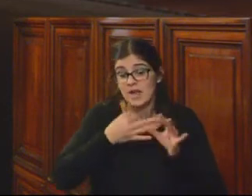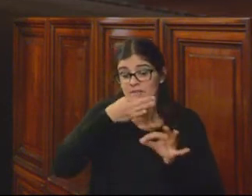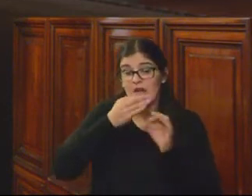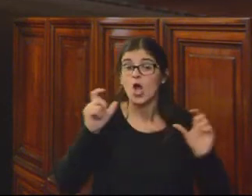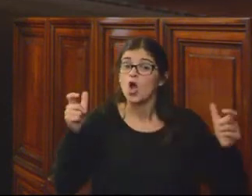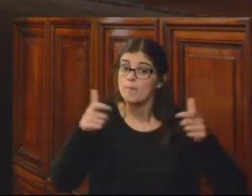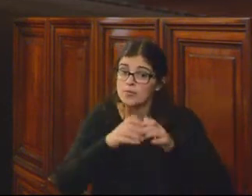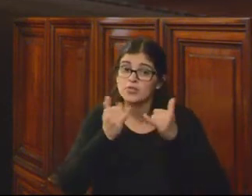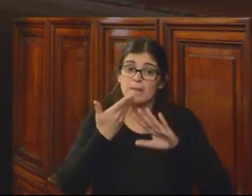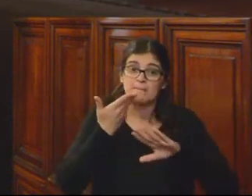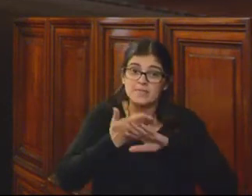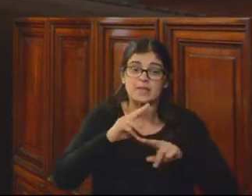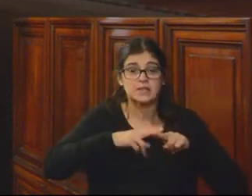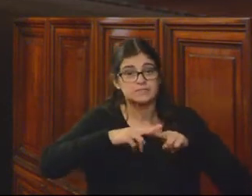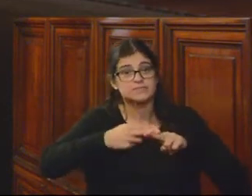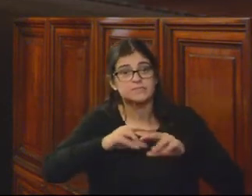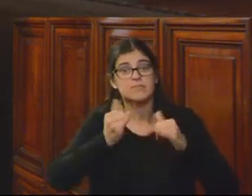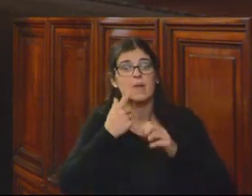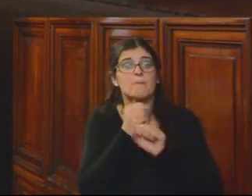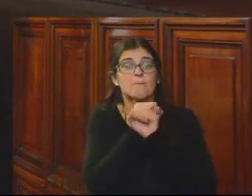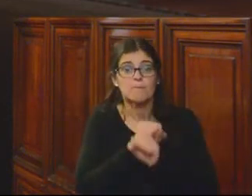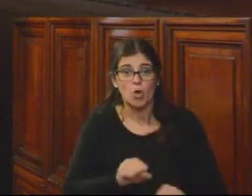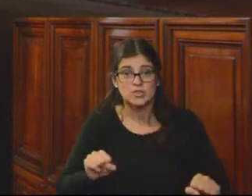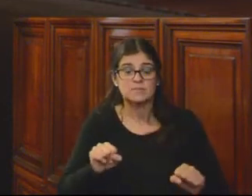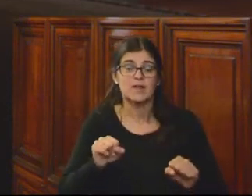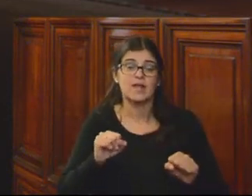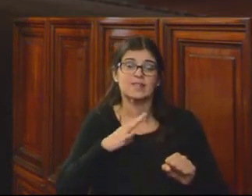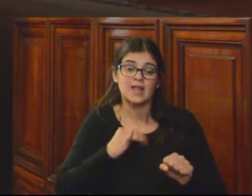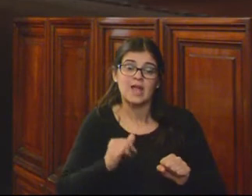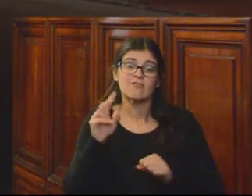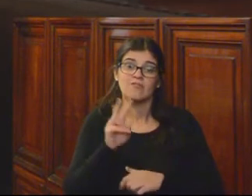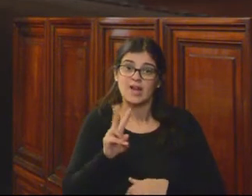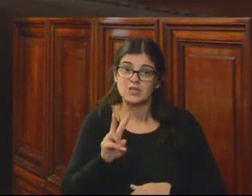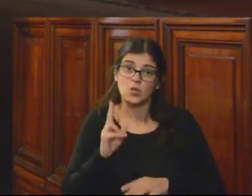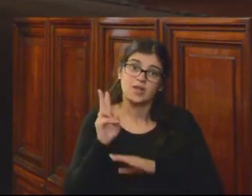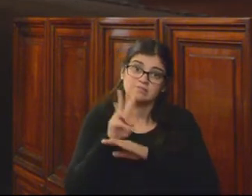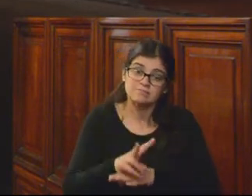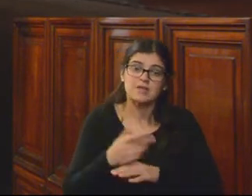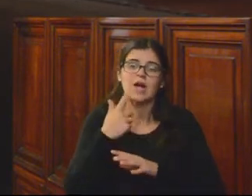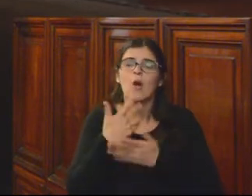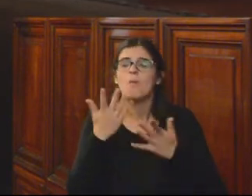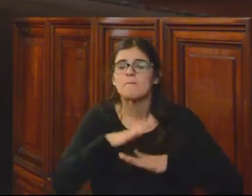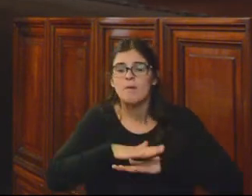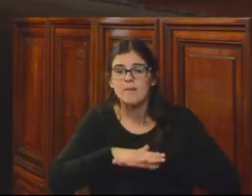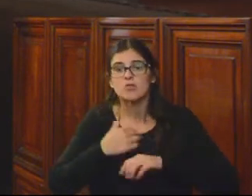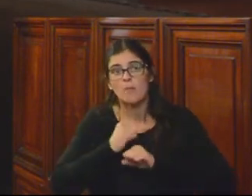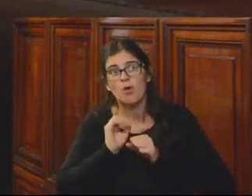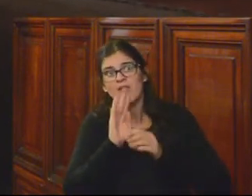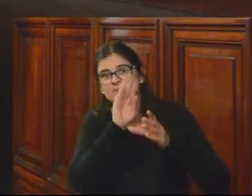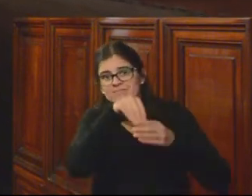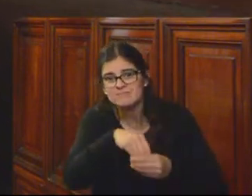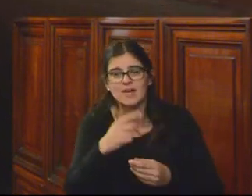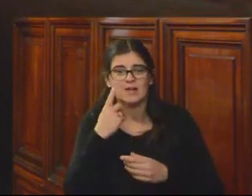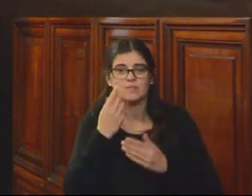comisión que ha solicitado reiteradamente tener la posibilidad de visitar Venezuela, pudiera en algún momento sumarme a esa